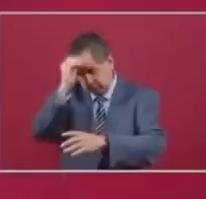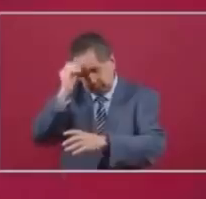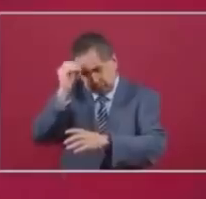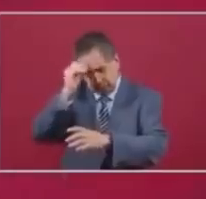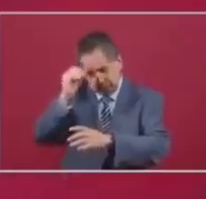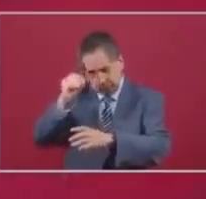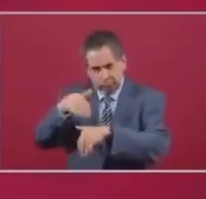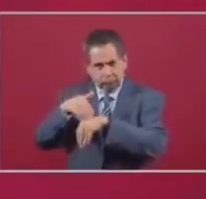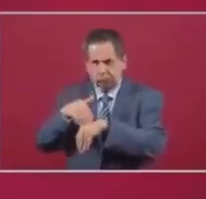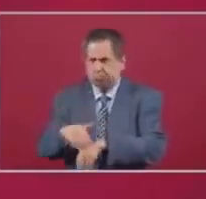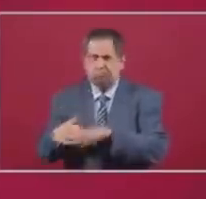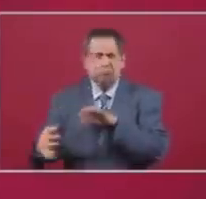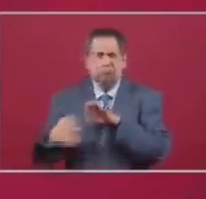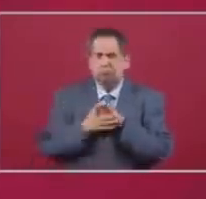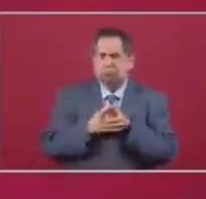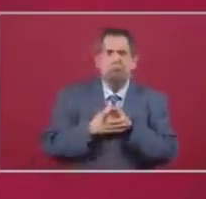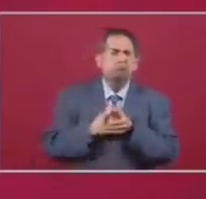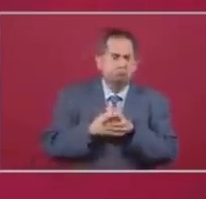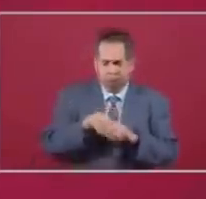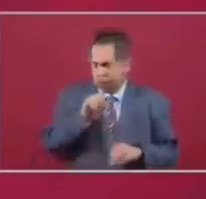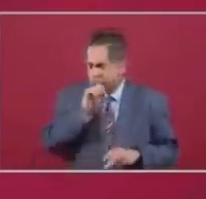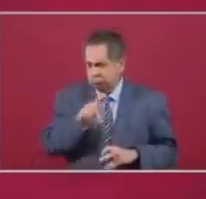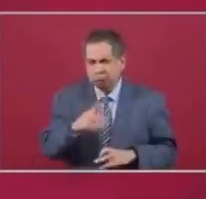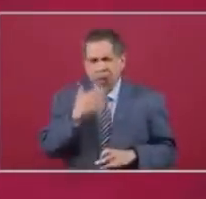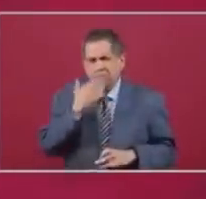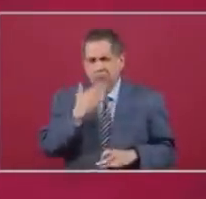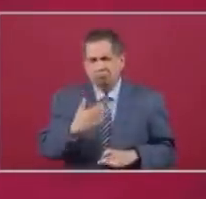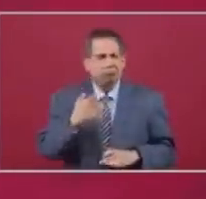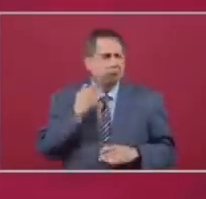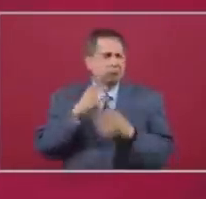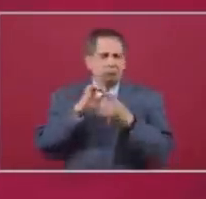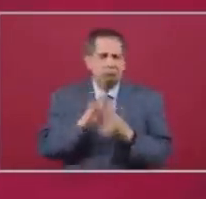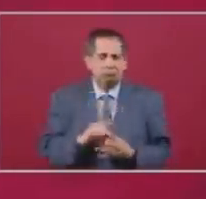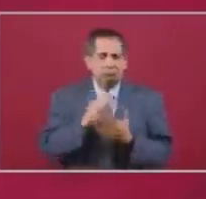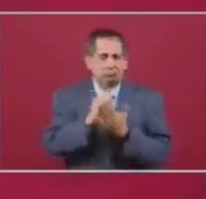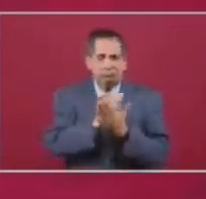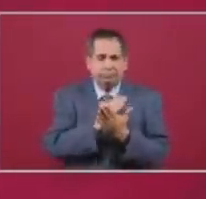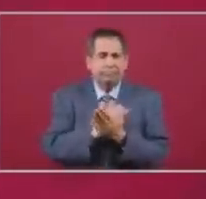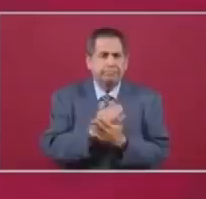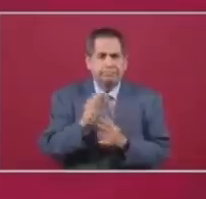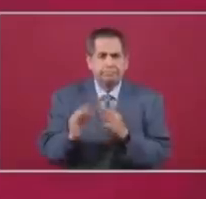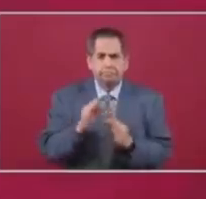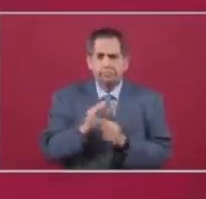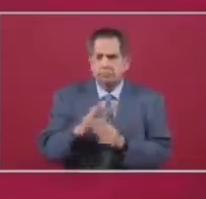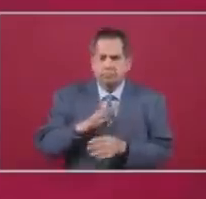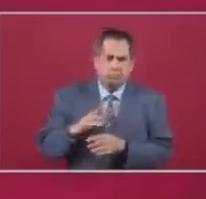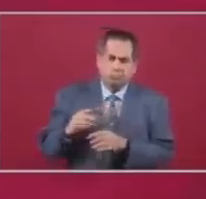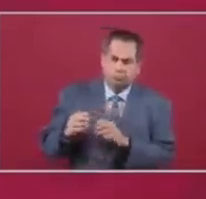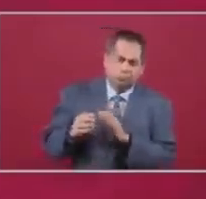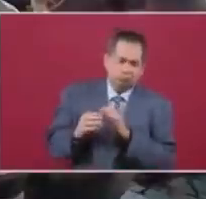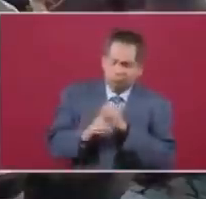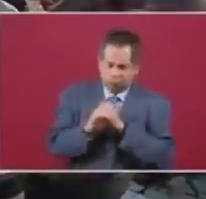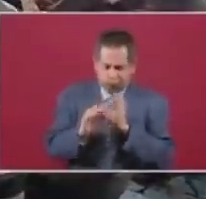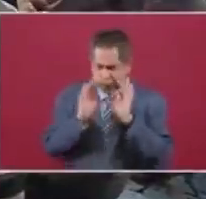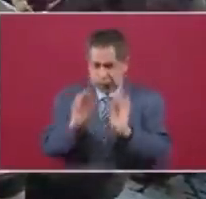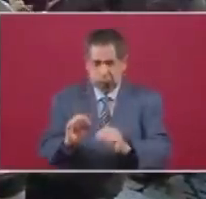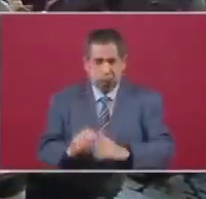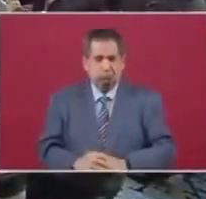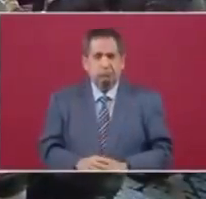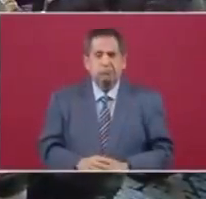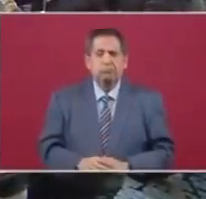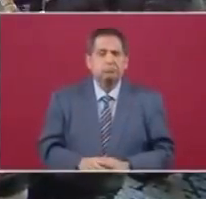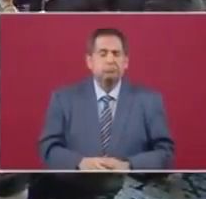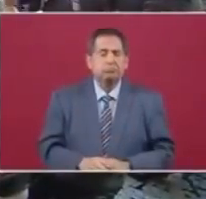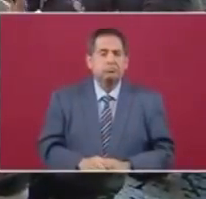se apegan a la política que mantenemos y no hay ningún problema. Párale ahí,